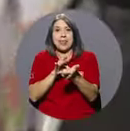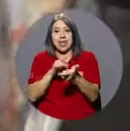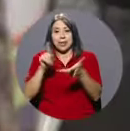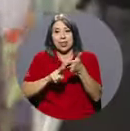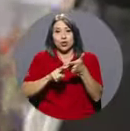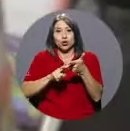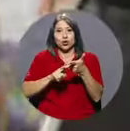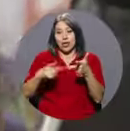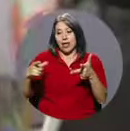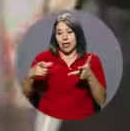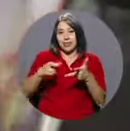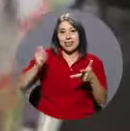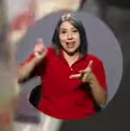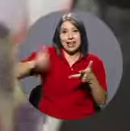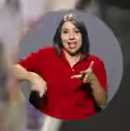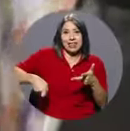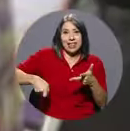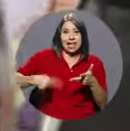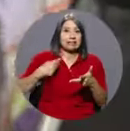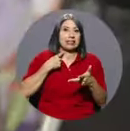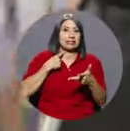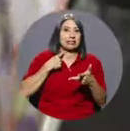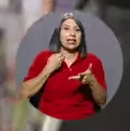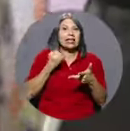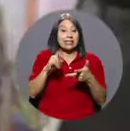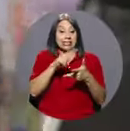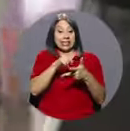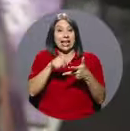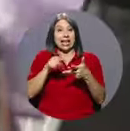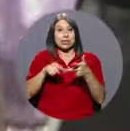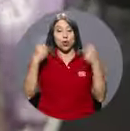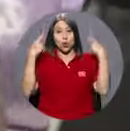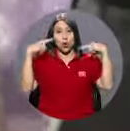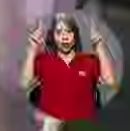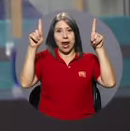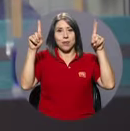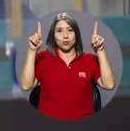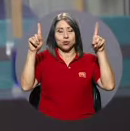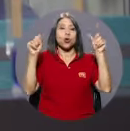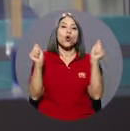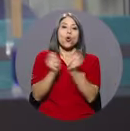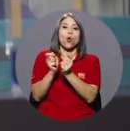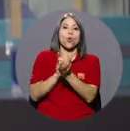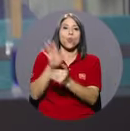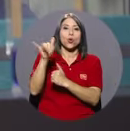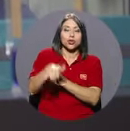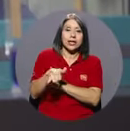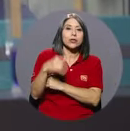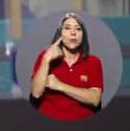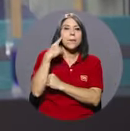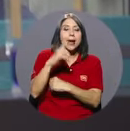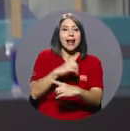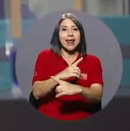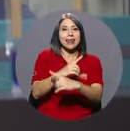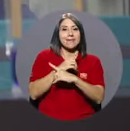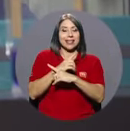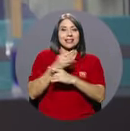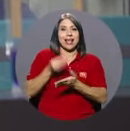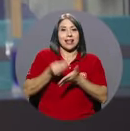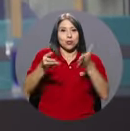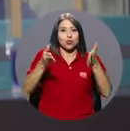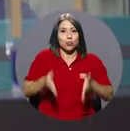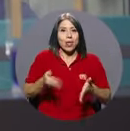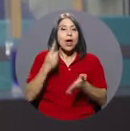transar con tarjeta. Si esto lo logramos, además con un proyecto que hay para la defensa